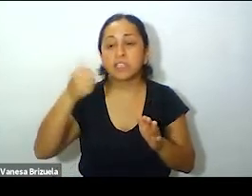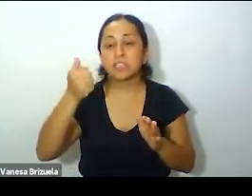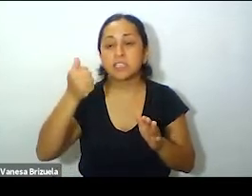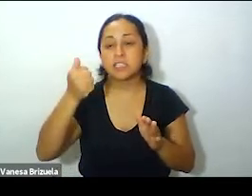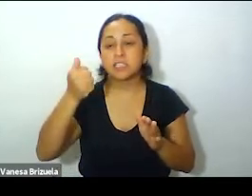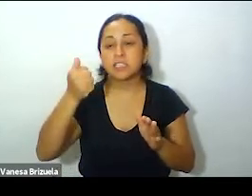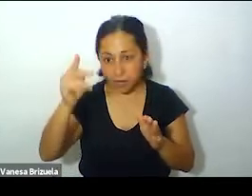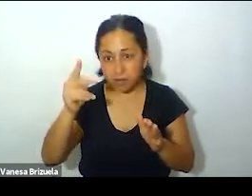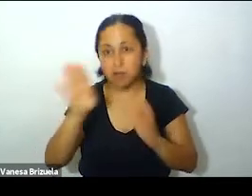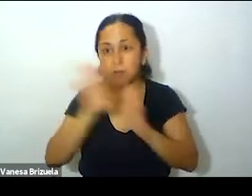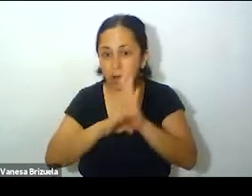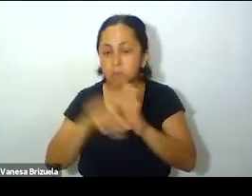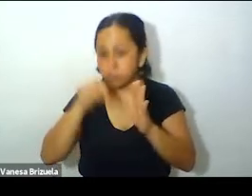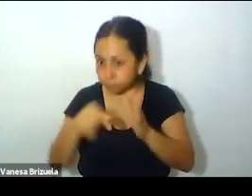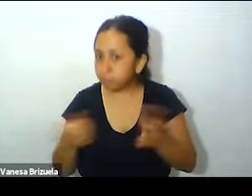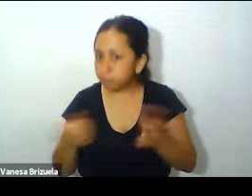poco algunas